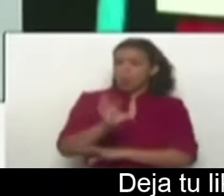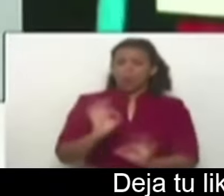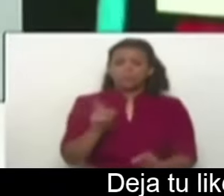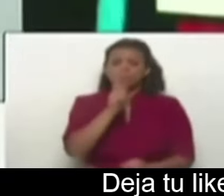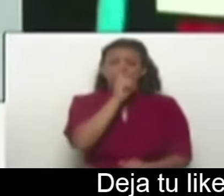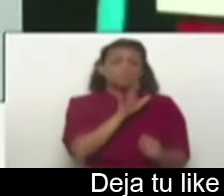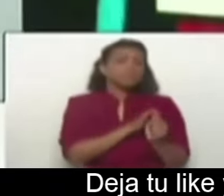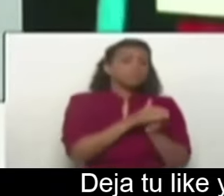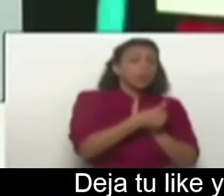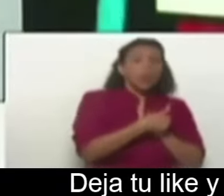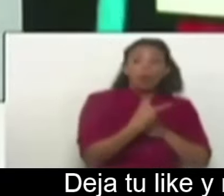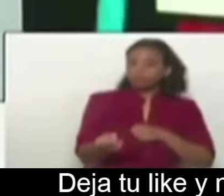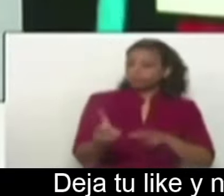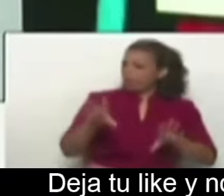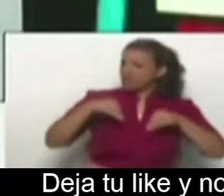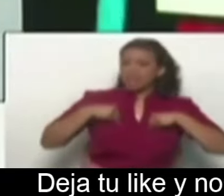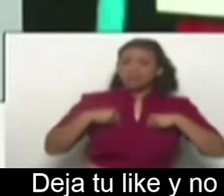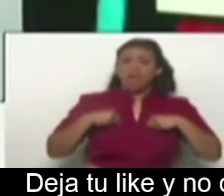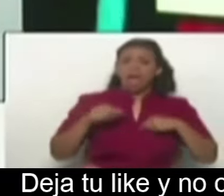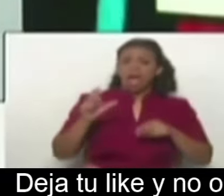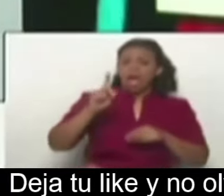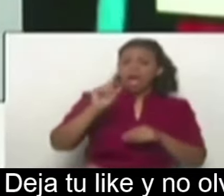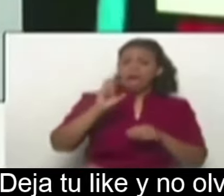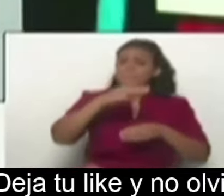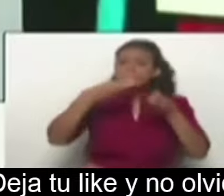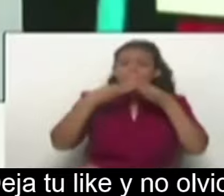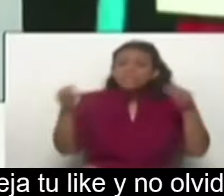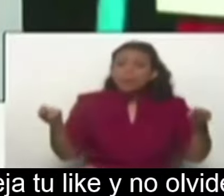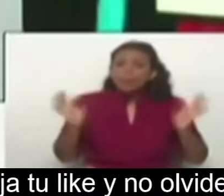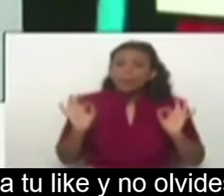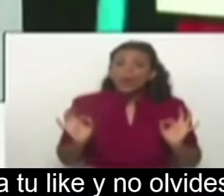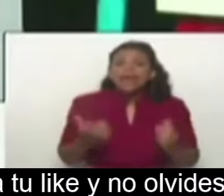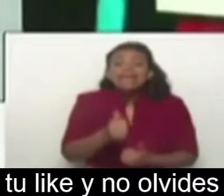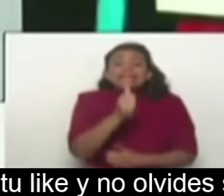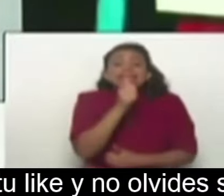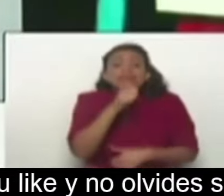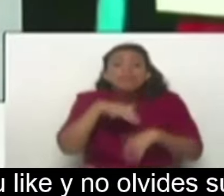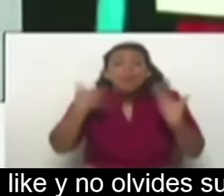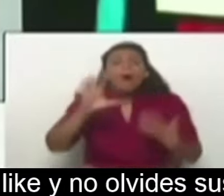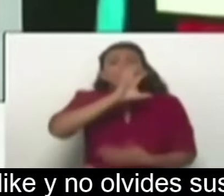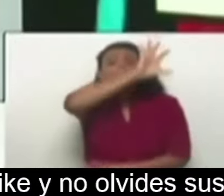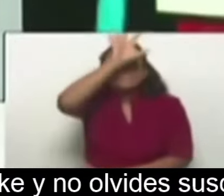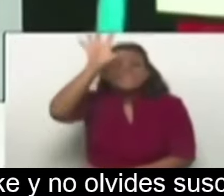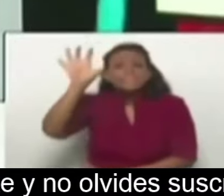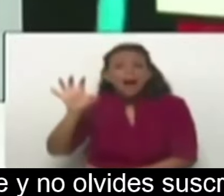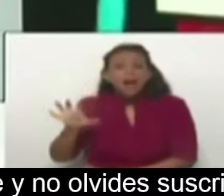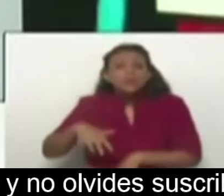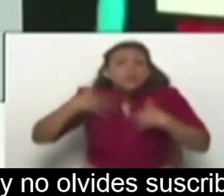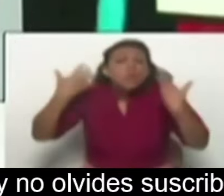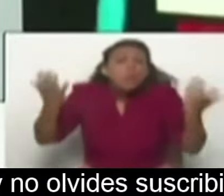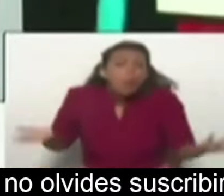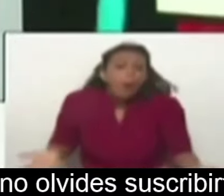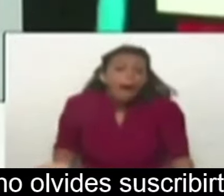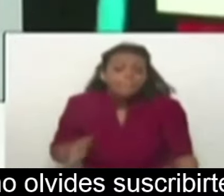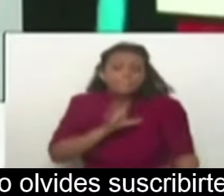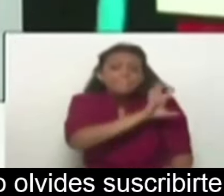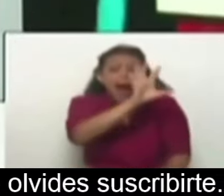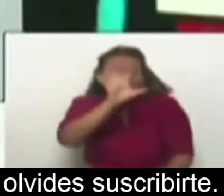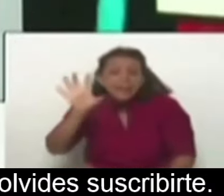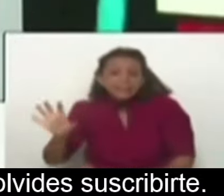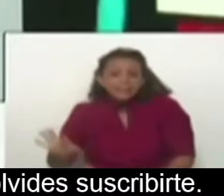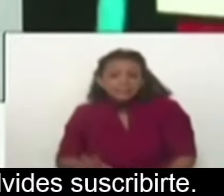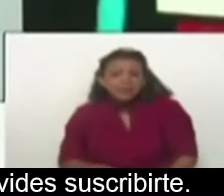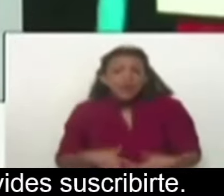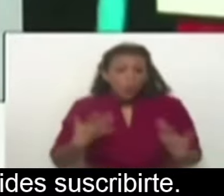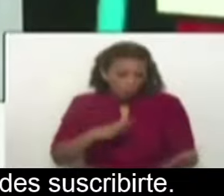esconde porque no reconoce al Ministerio Público. Dime un país del mundo, Boris, donde un personaje público pueda